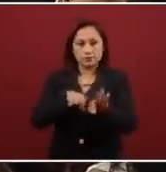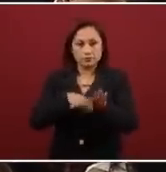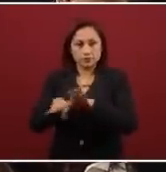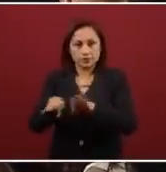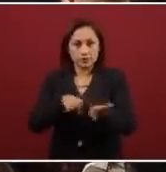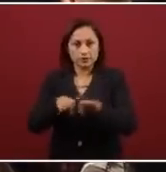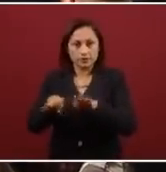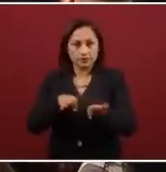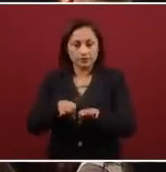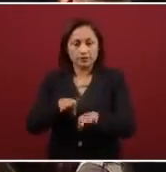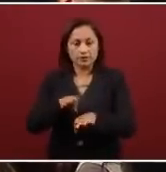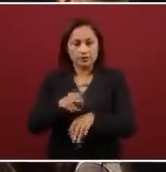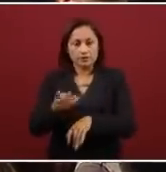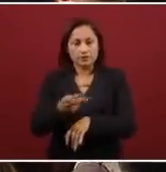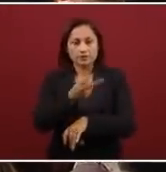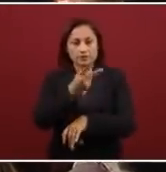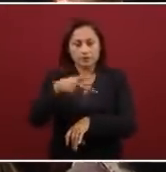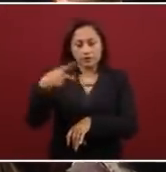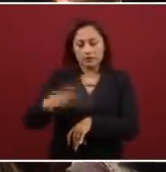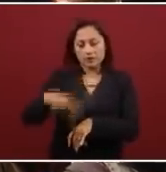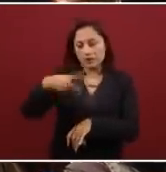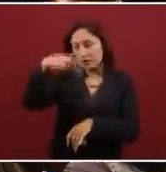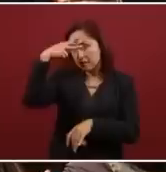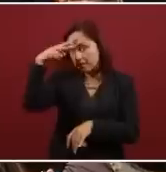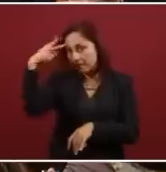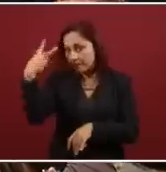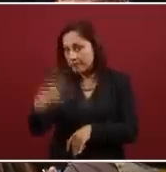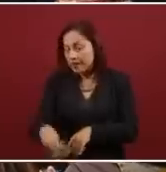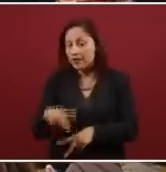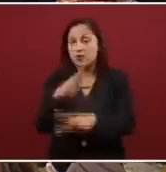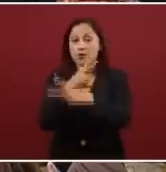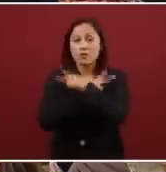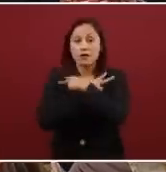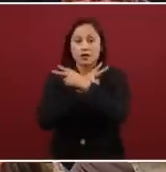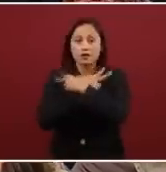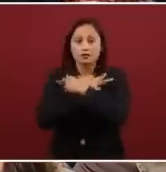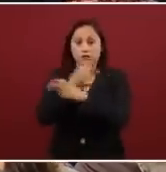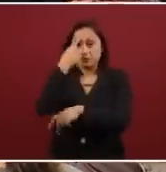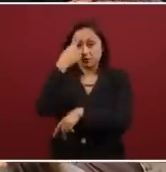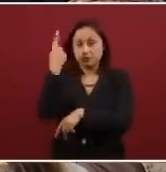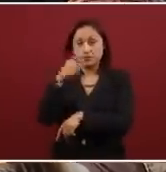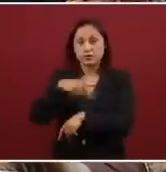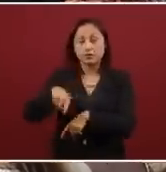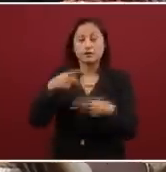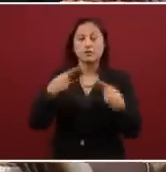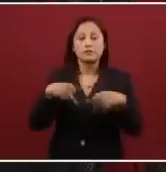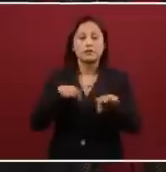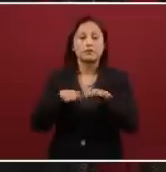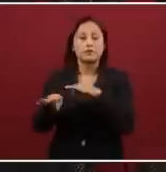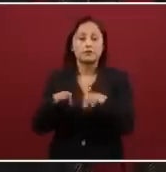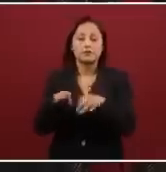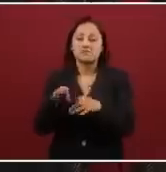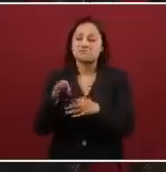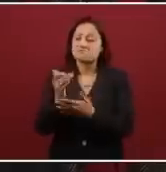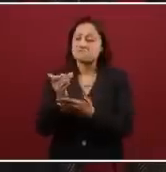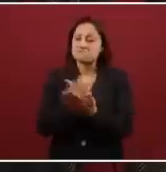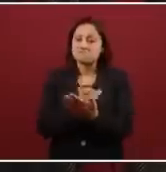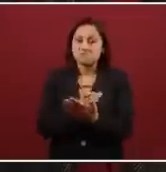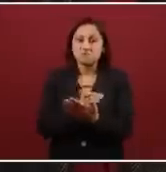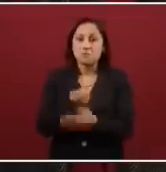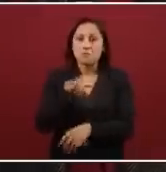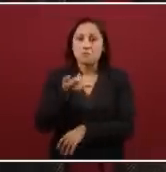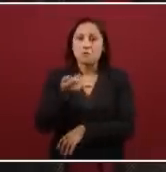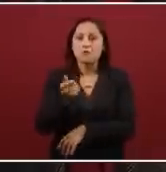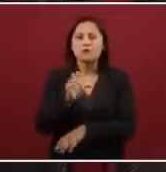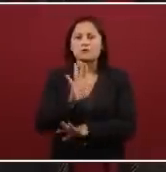país que menos días otorga de vacaciones a sus trabajadores. Preguntarle si en algún momento de su administración piensa reformar esto o